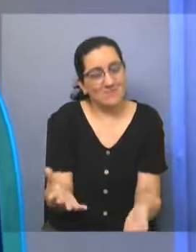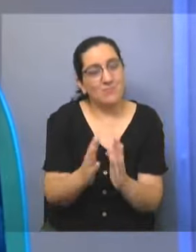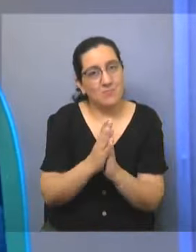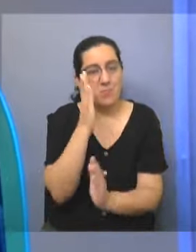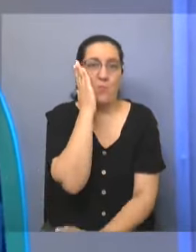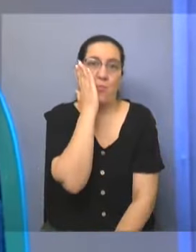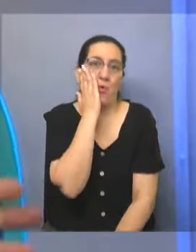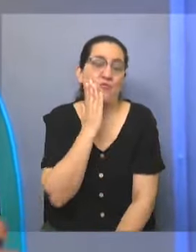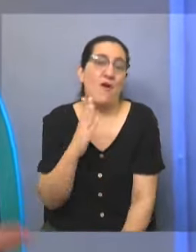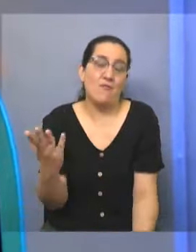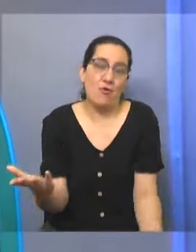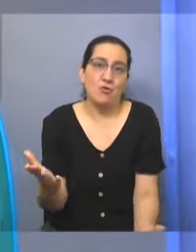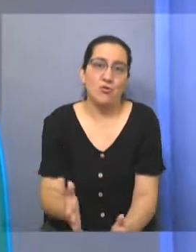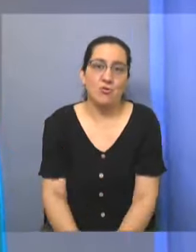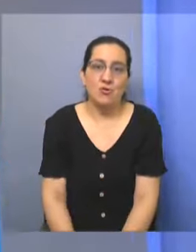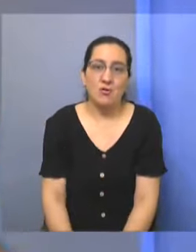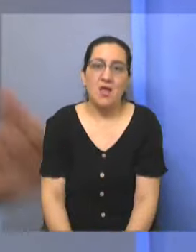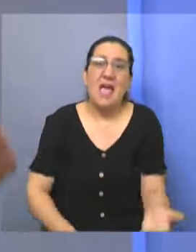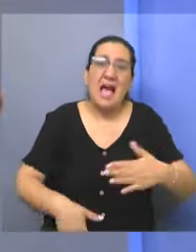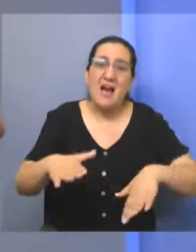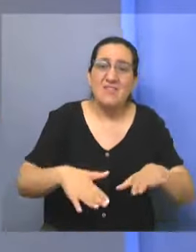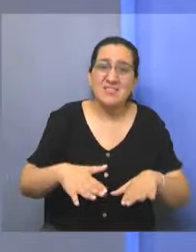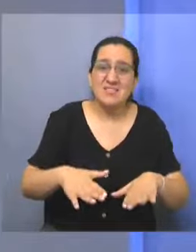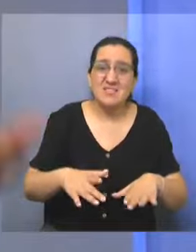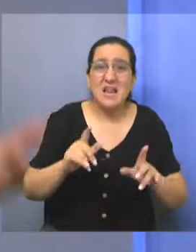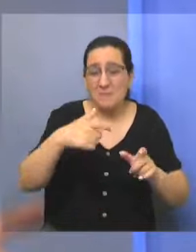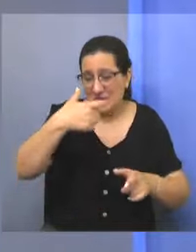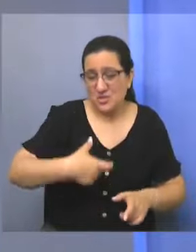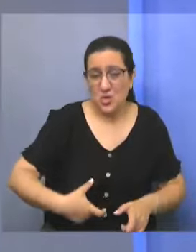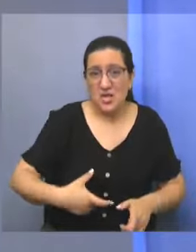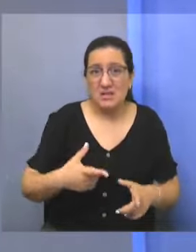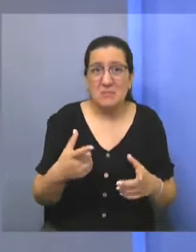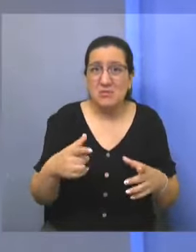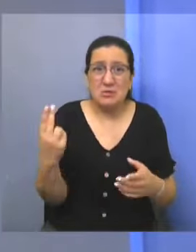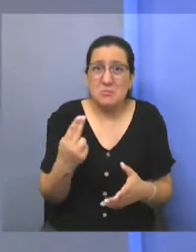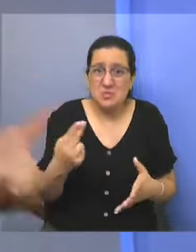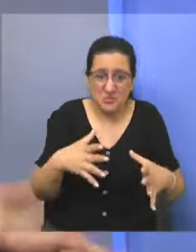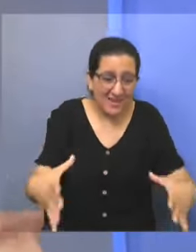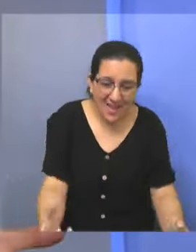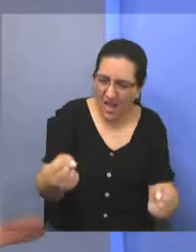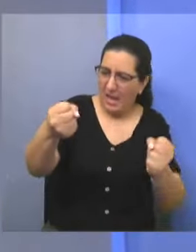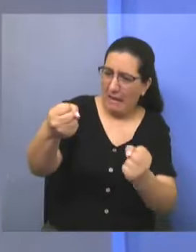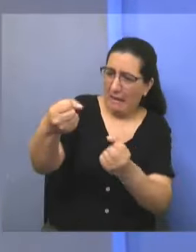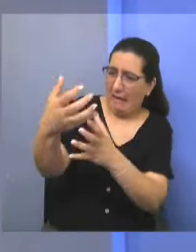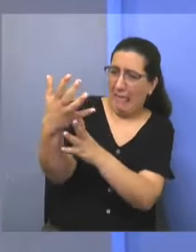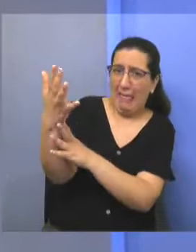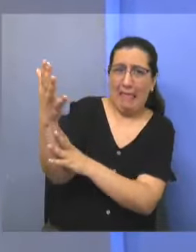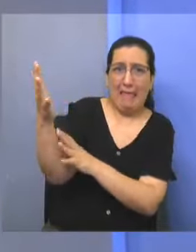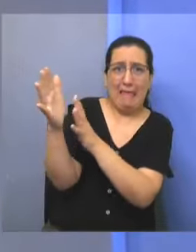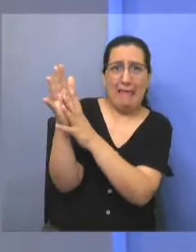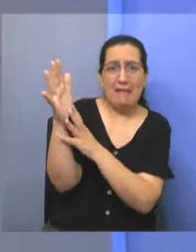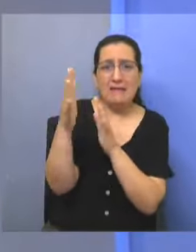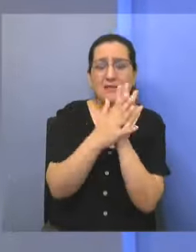sería preciosísimo, porque a veces queda hasta meada la persona porque agarra las bolsas. Es